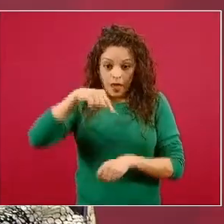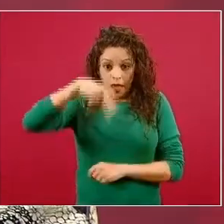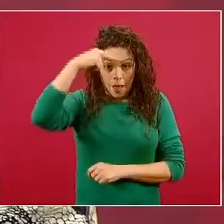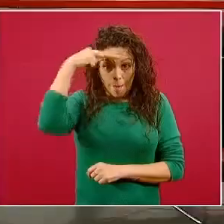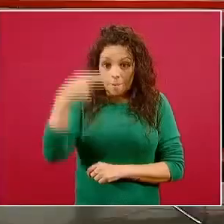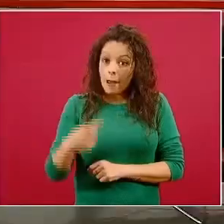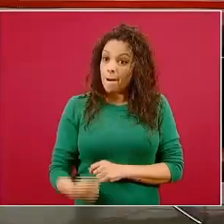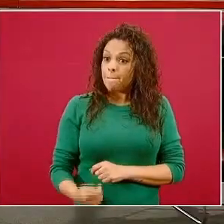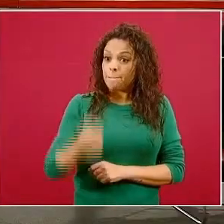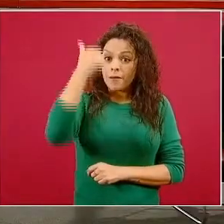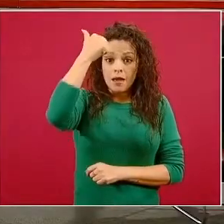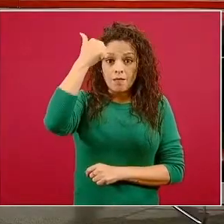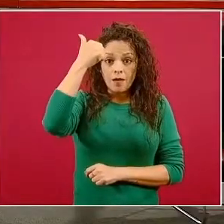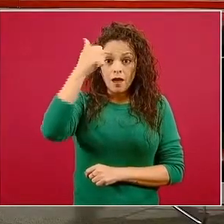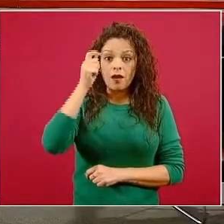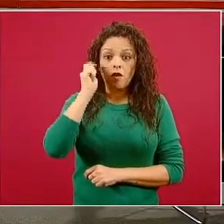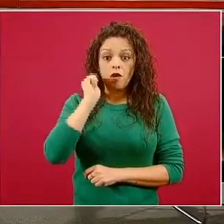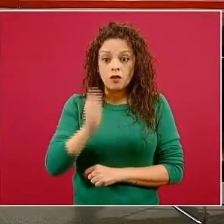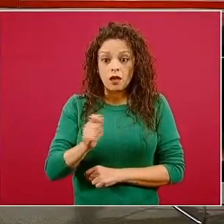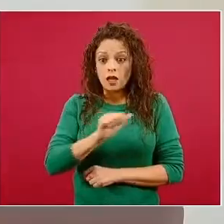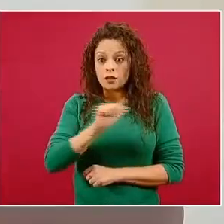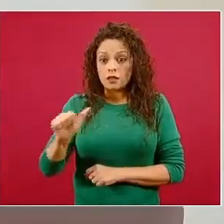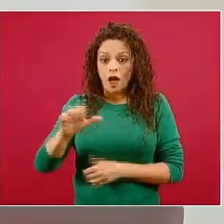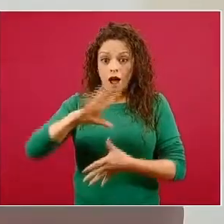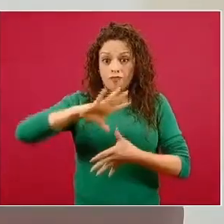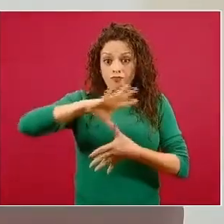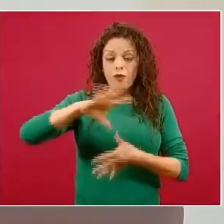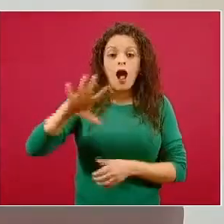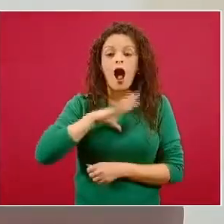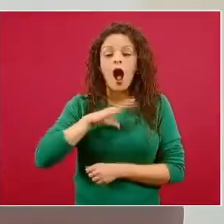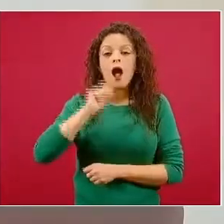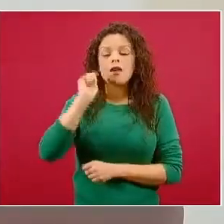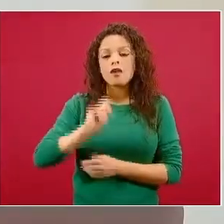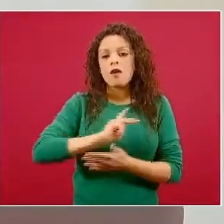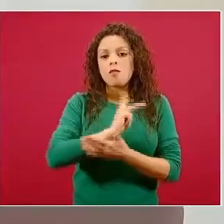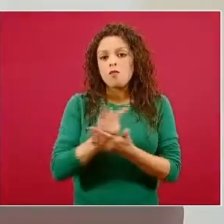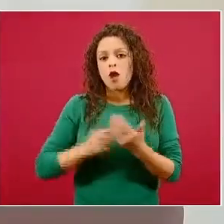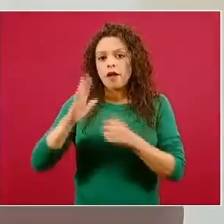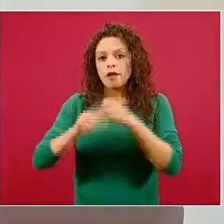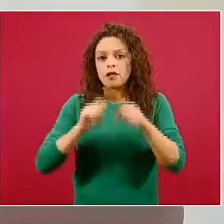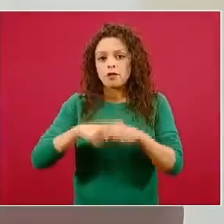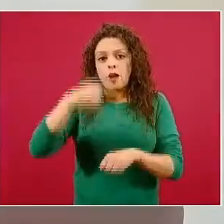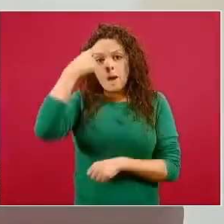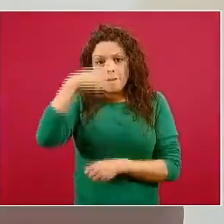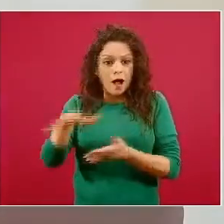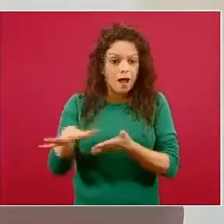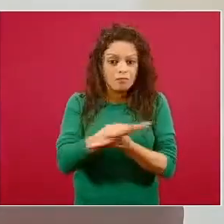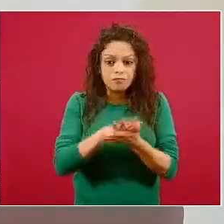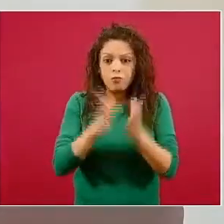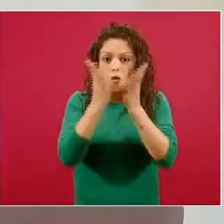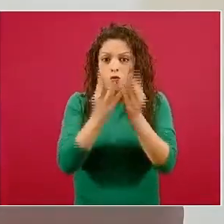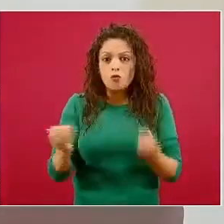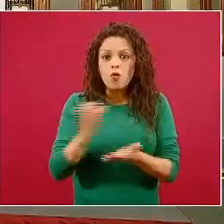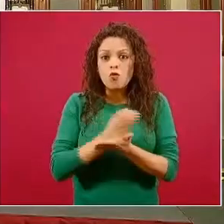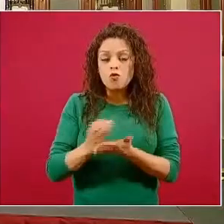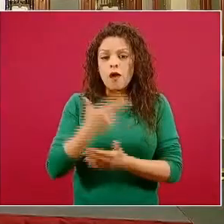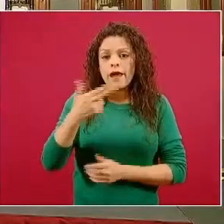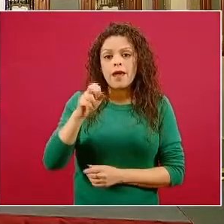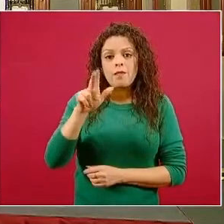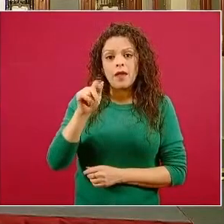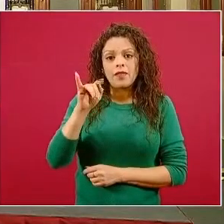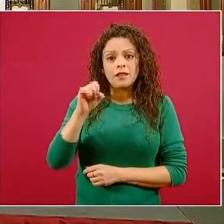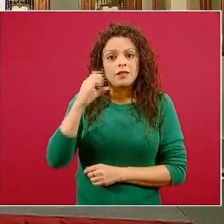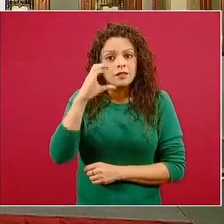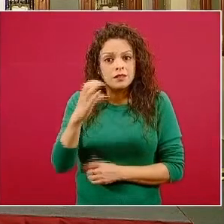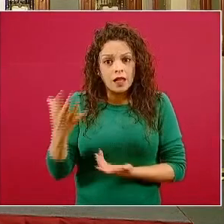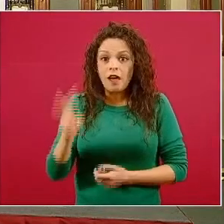el continente que tenemos un programa nacional de eliminación de hepatitis C. Es algo para sentirnos sumamente orgullosos, y